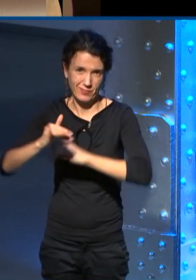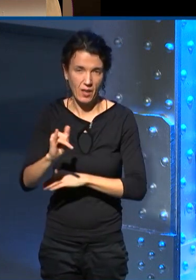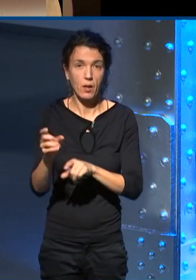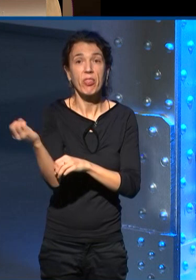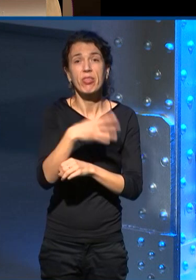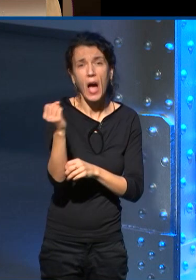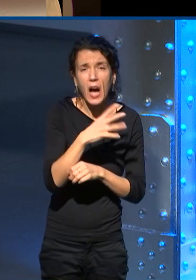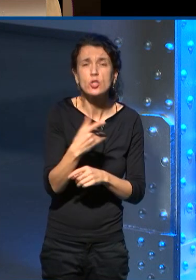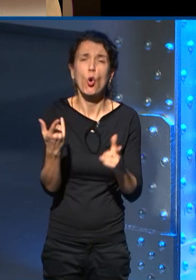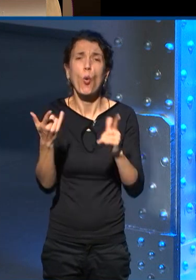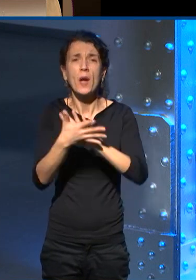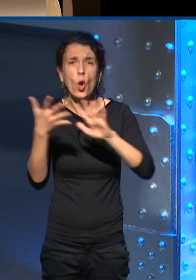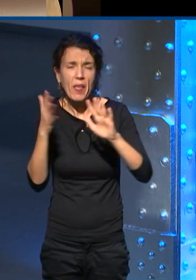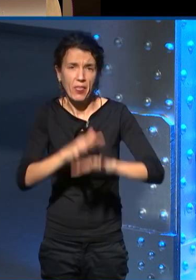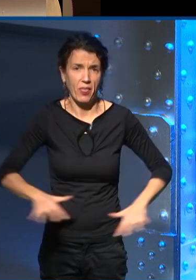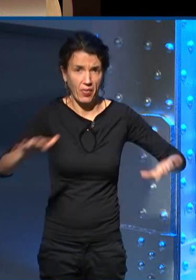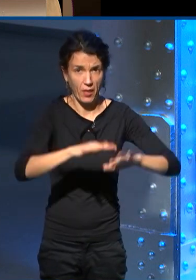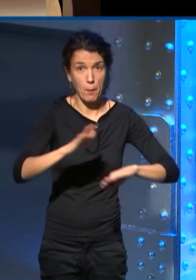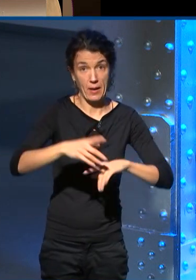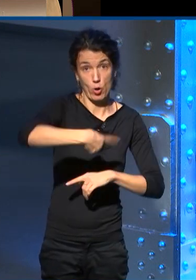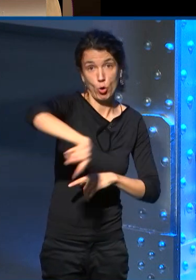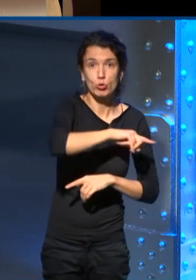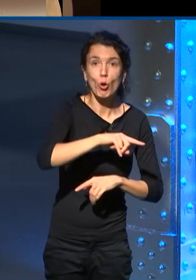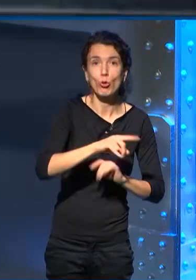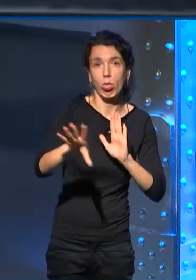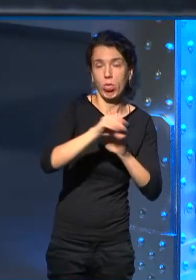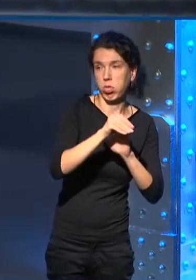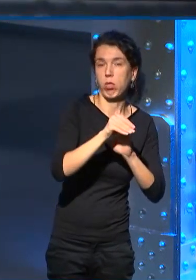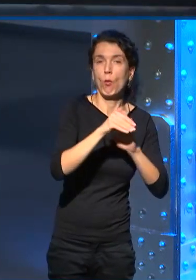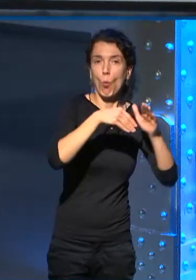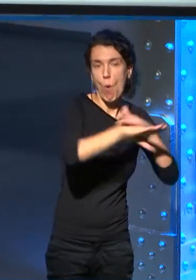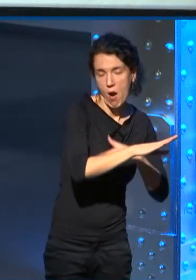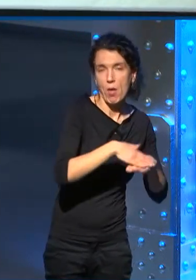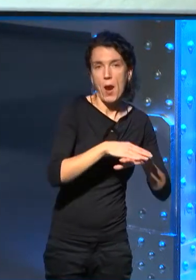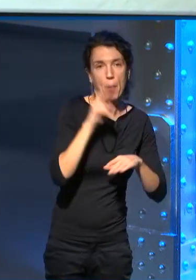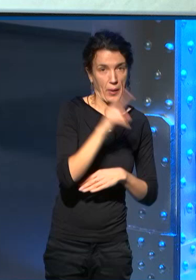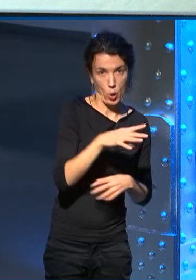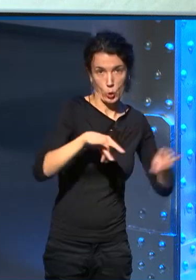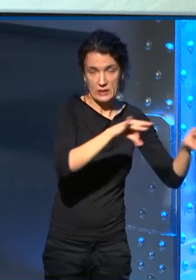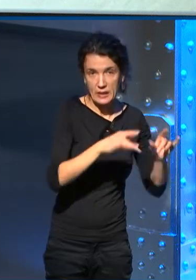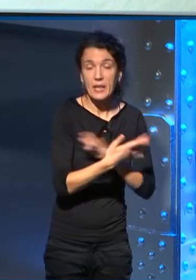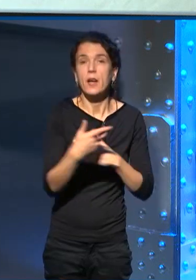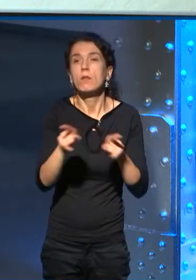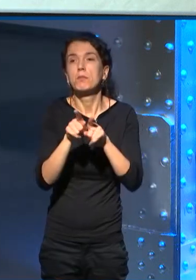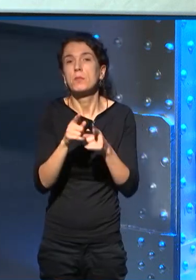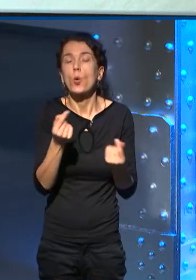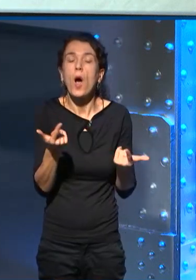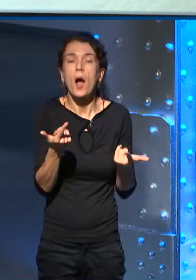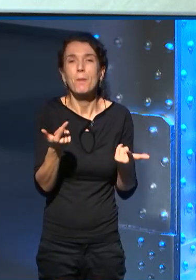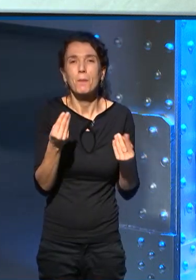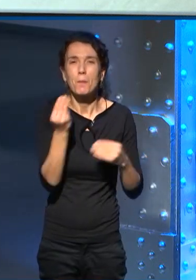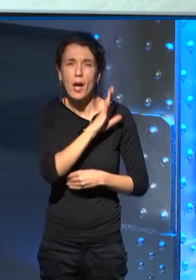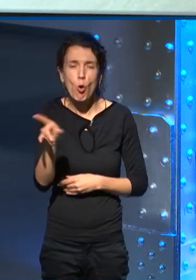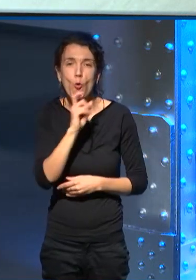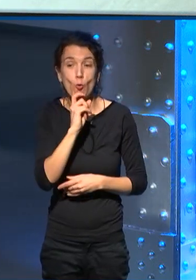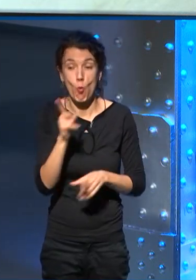lo tanto, a muy baja velocidad para que seamos capaces de recibirlos adecuadamente en la Tierra. Lo más adecuado para tener un enlace de una velocidad un poco más decente es